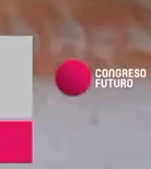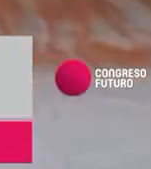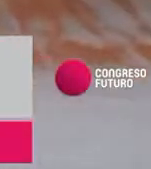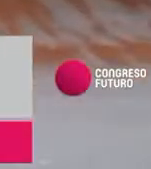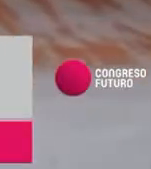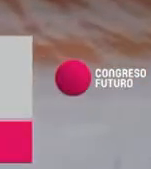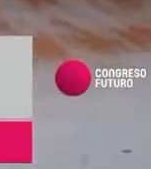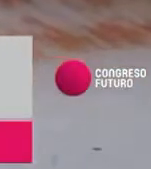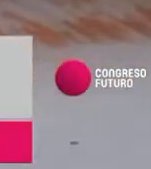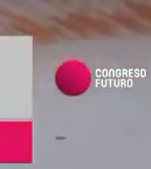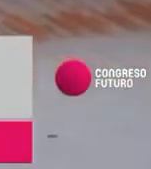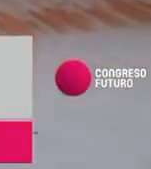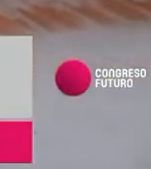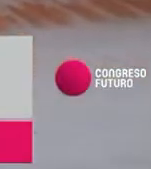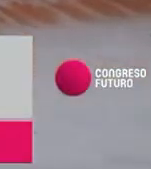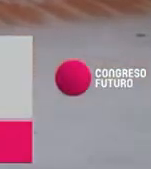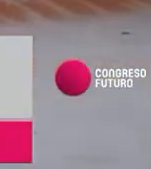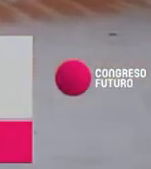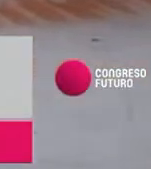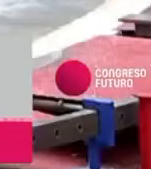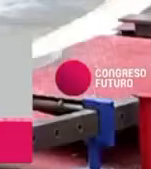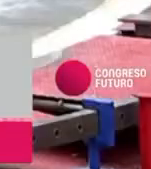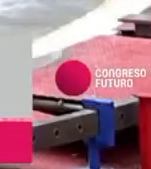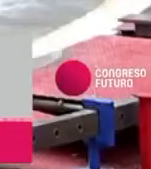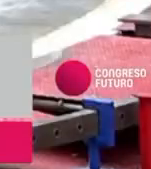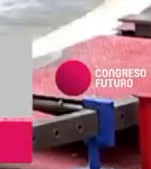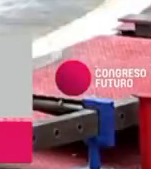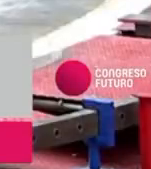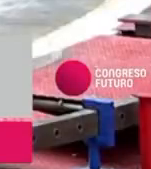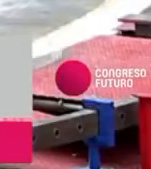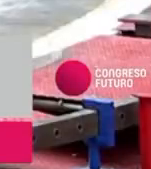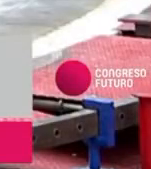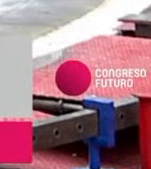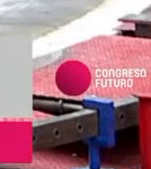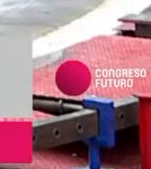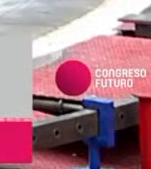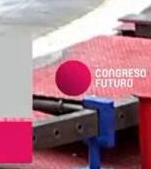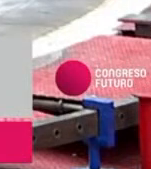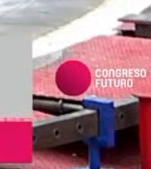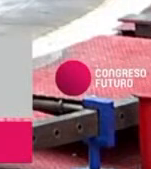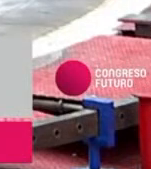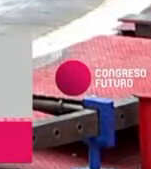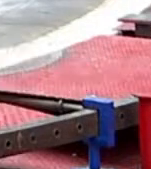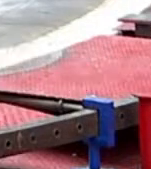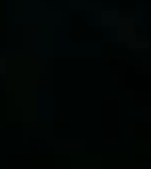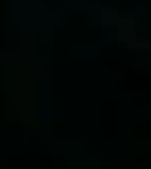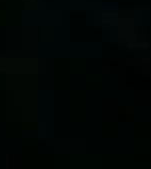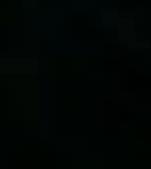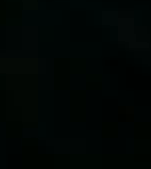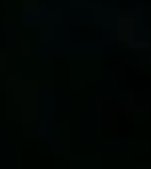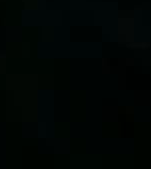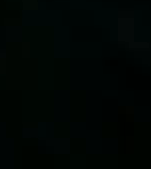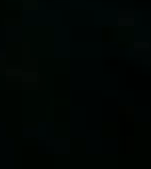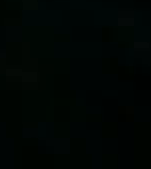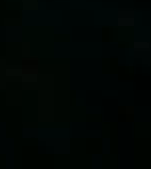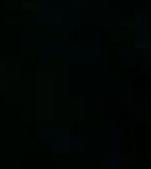pulidos y asegurándonos que resistan en las montañas en el desierto de Atacama, en Chile.